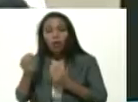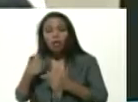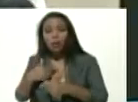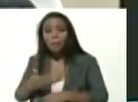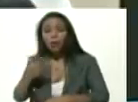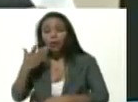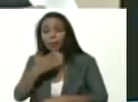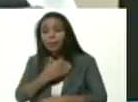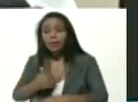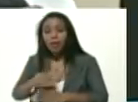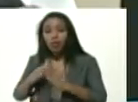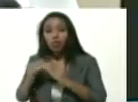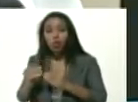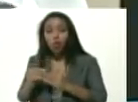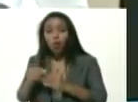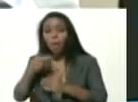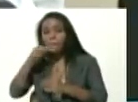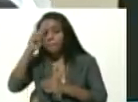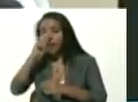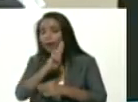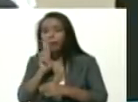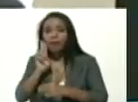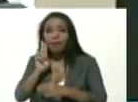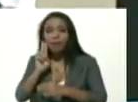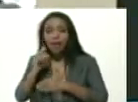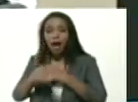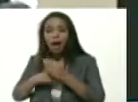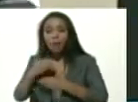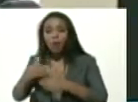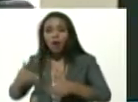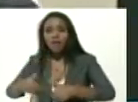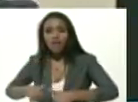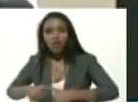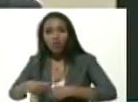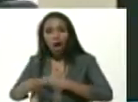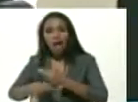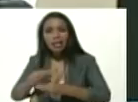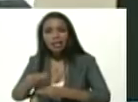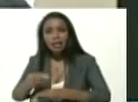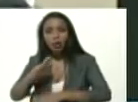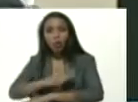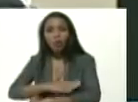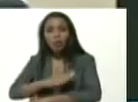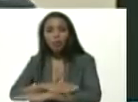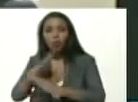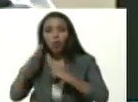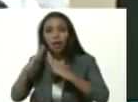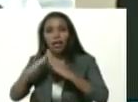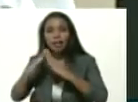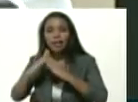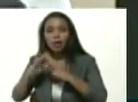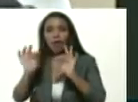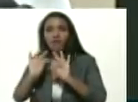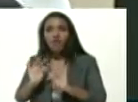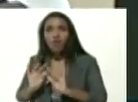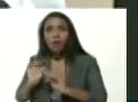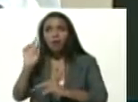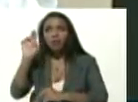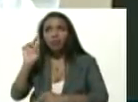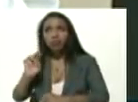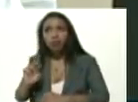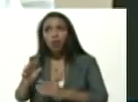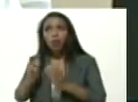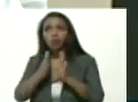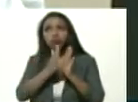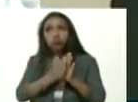presidente, es que todos los padres, todas las madres, hagamos un gran esfuerzo por generar una dinámica en casa, una dinámica diaria de